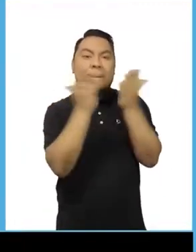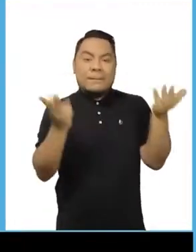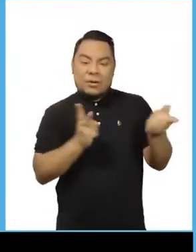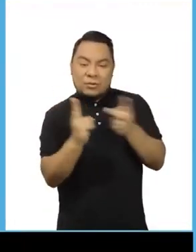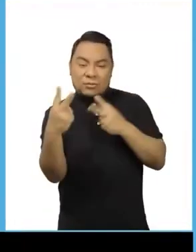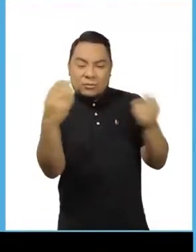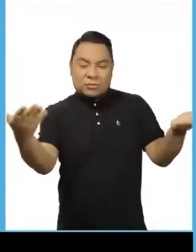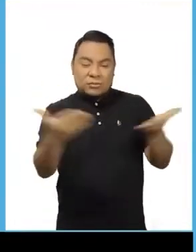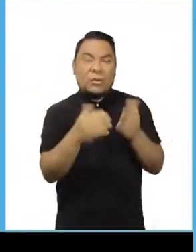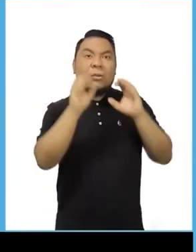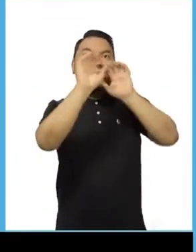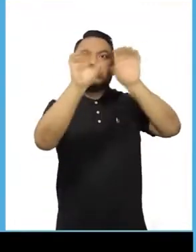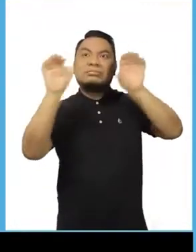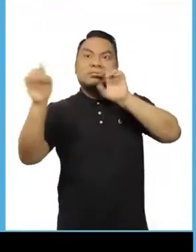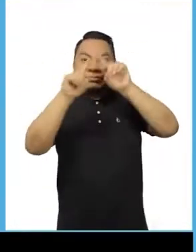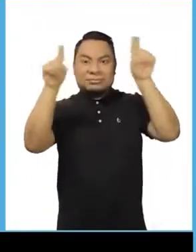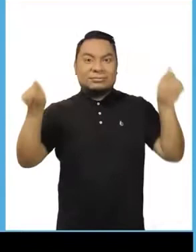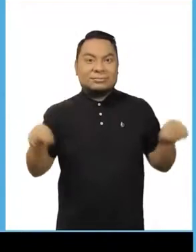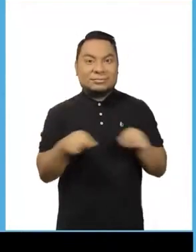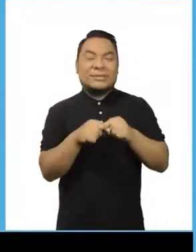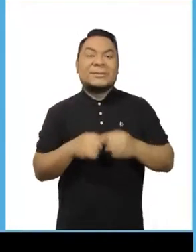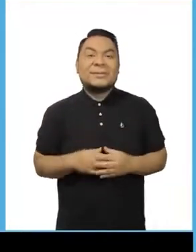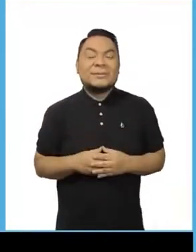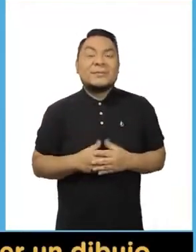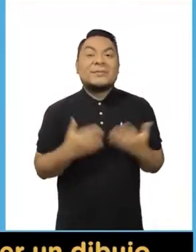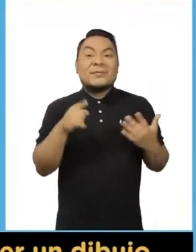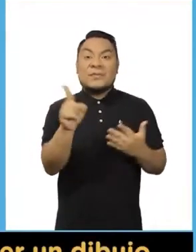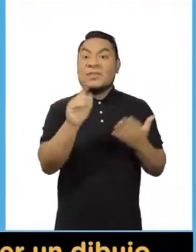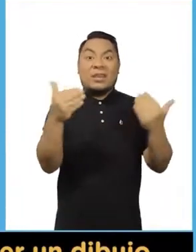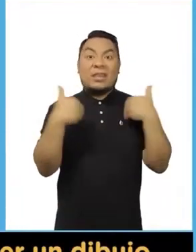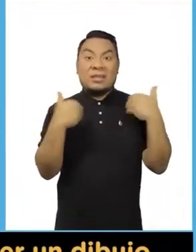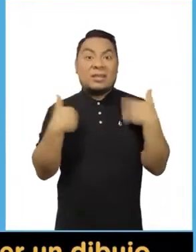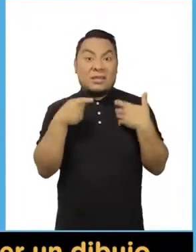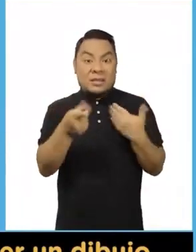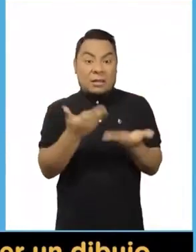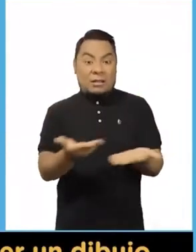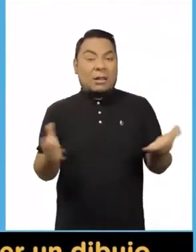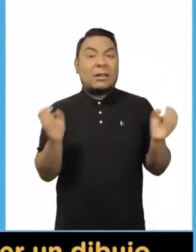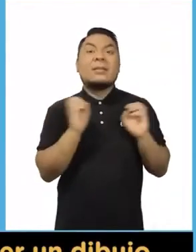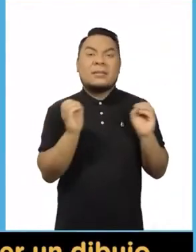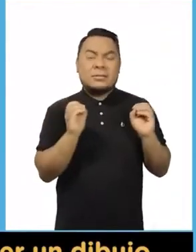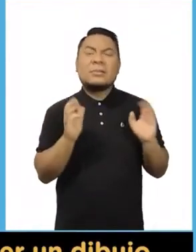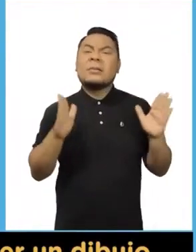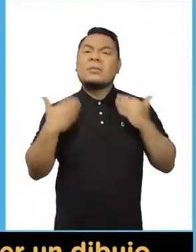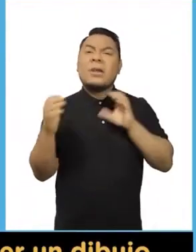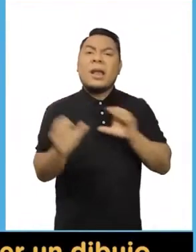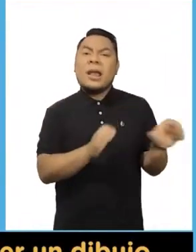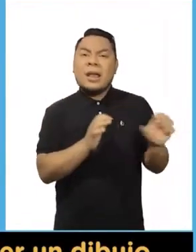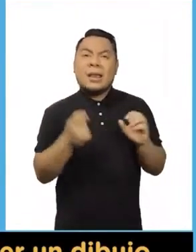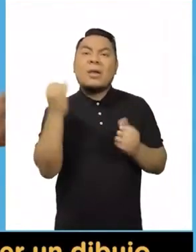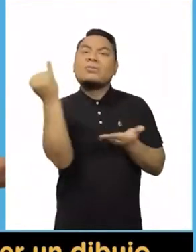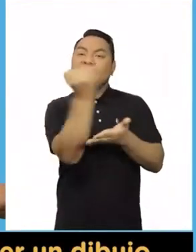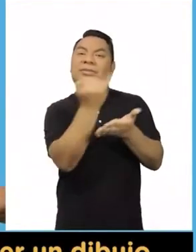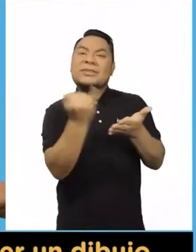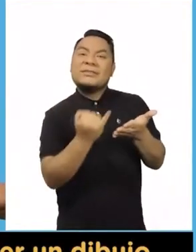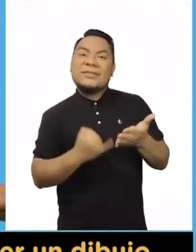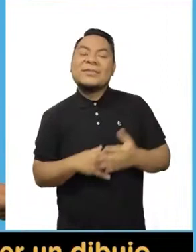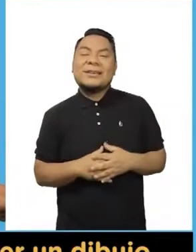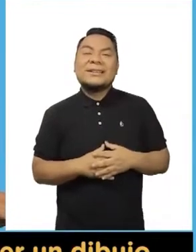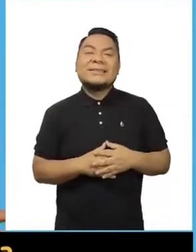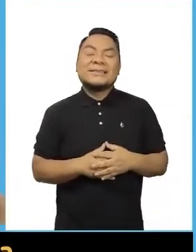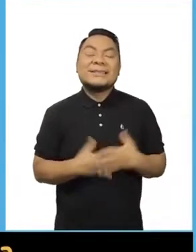periódicos para elaborar un mural o cartel. Si no disponen de este material, pueden hacer un